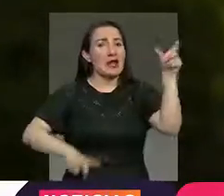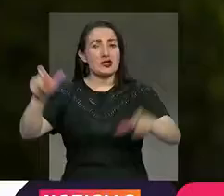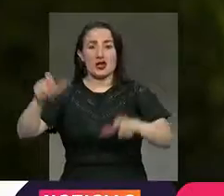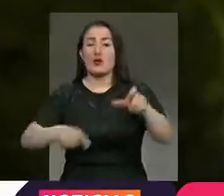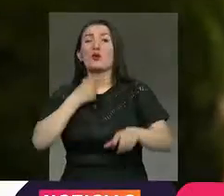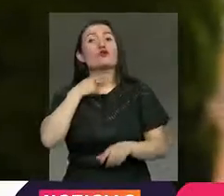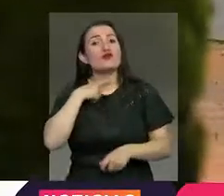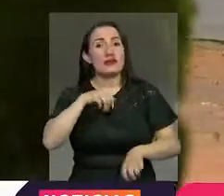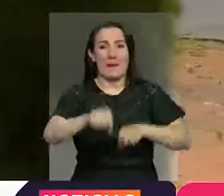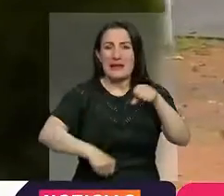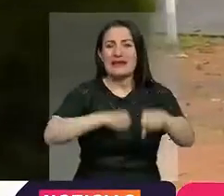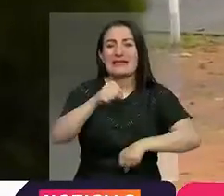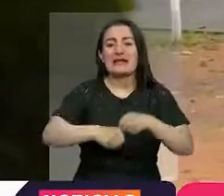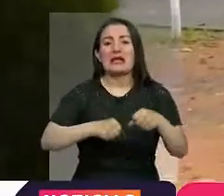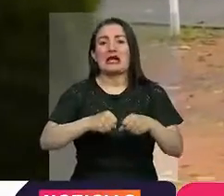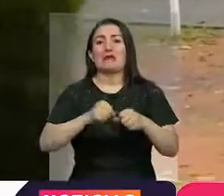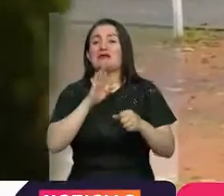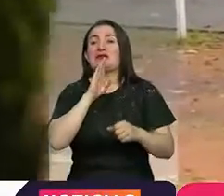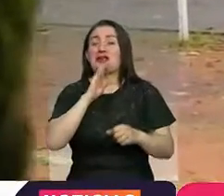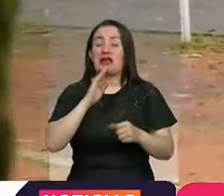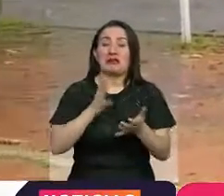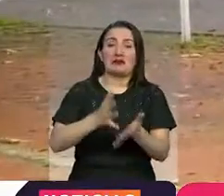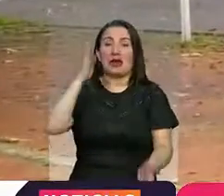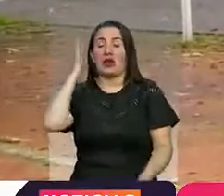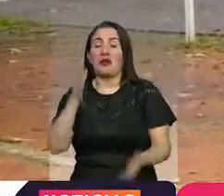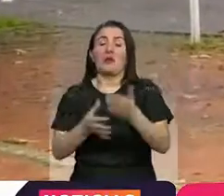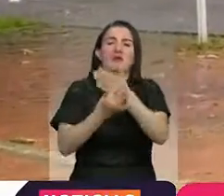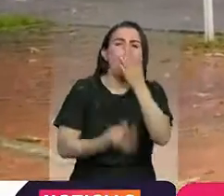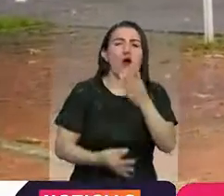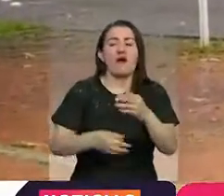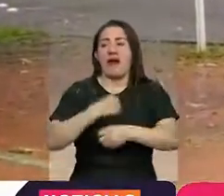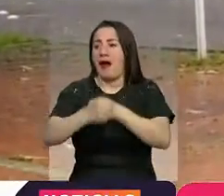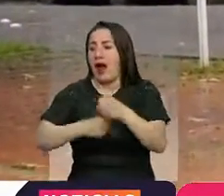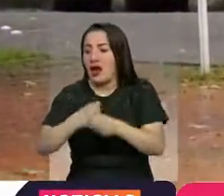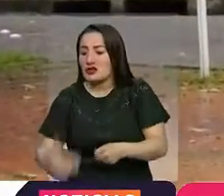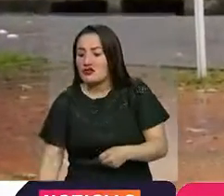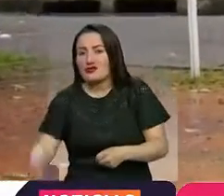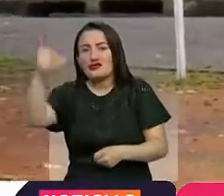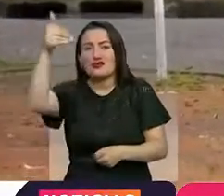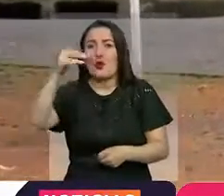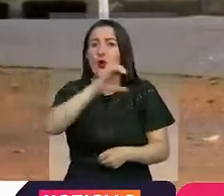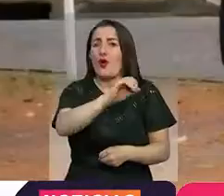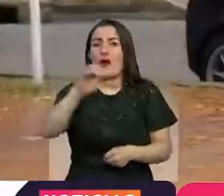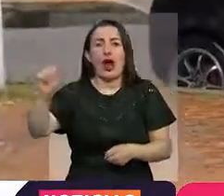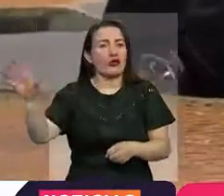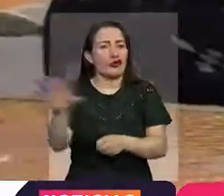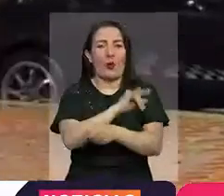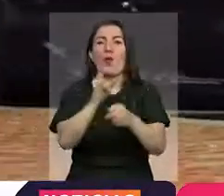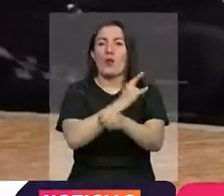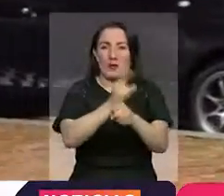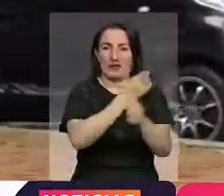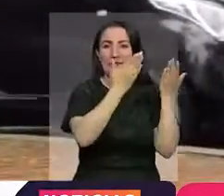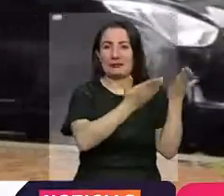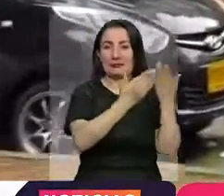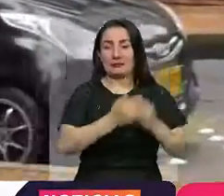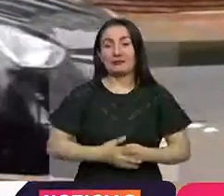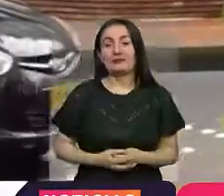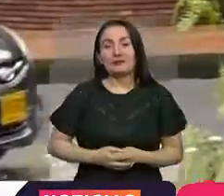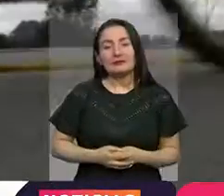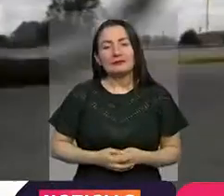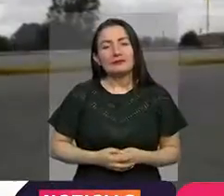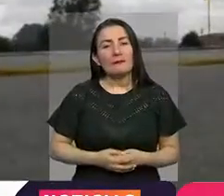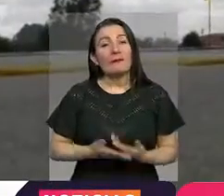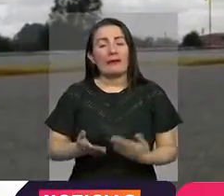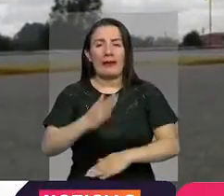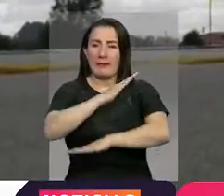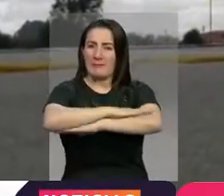país. No importa la clase social, la edad o el género, todos hacen uso de ella. Con estas premisas,